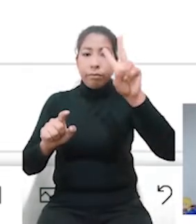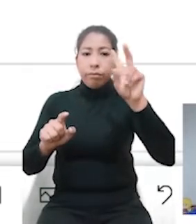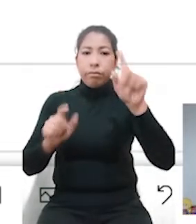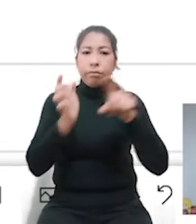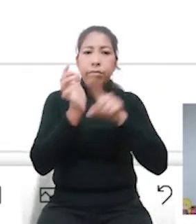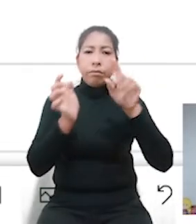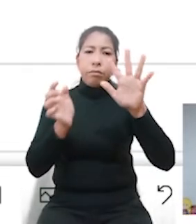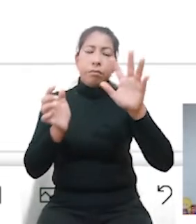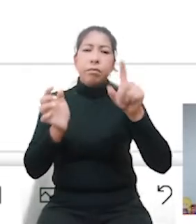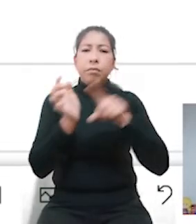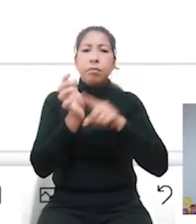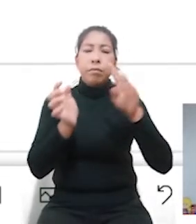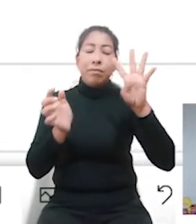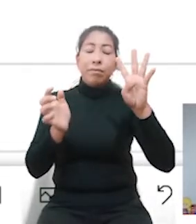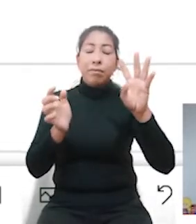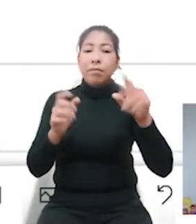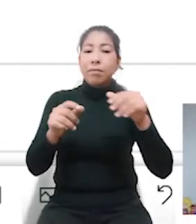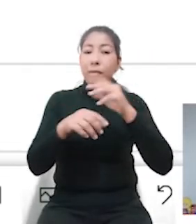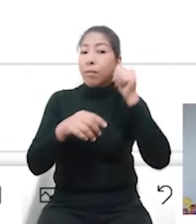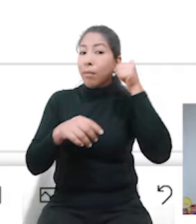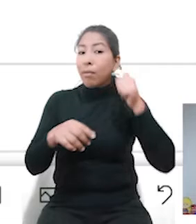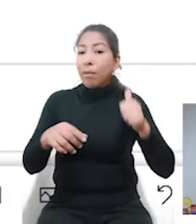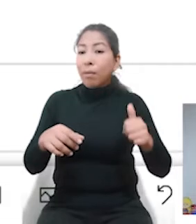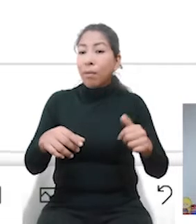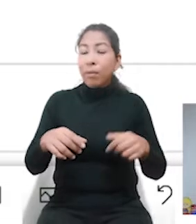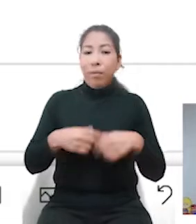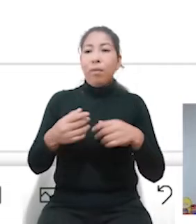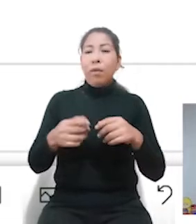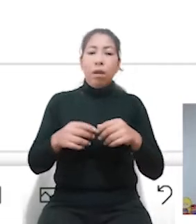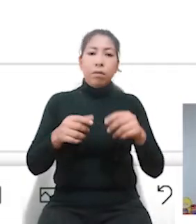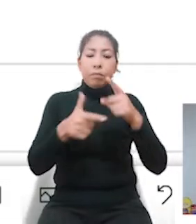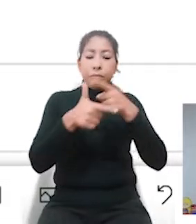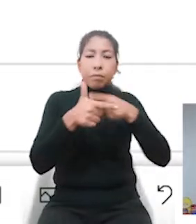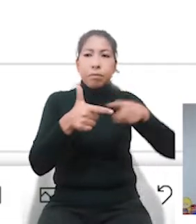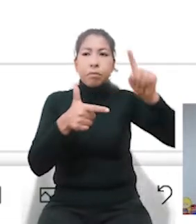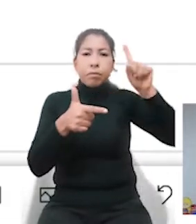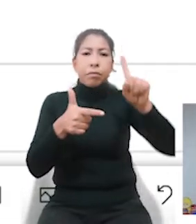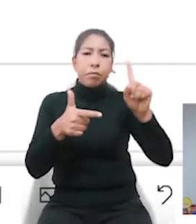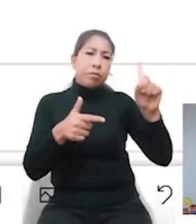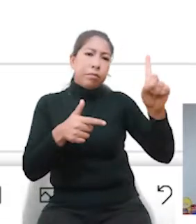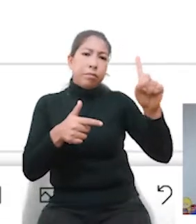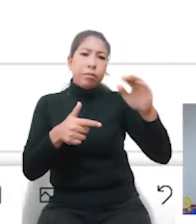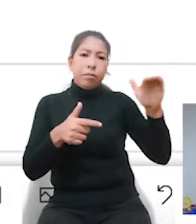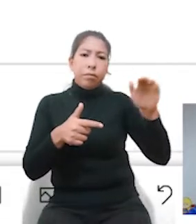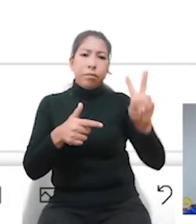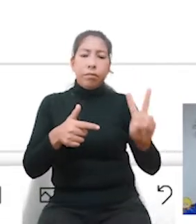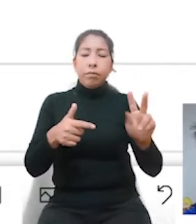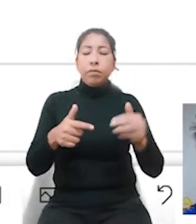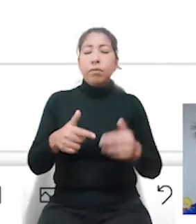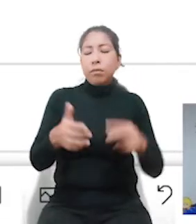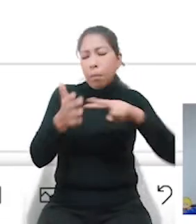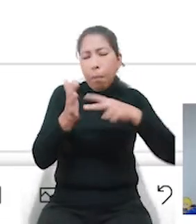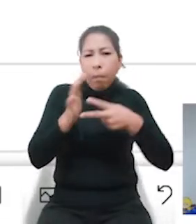menos 5x menos 4. Y su exponente es 1/2. Entonces, por definición de